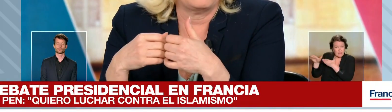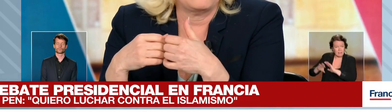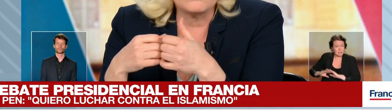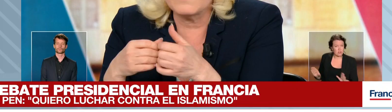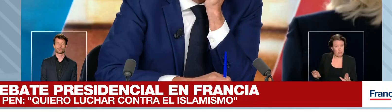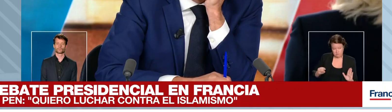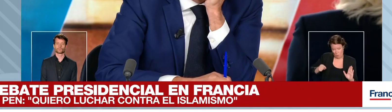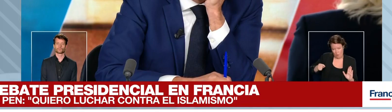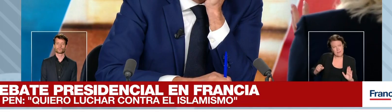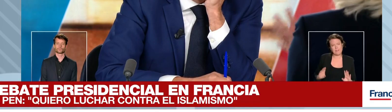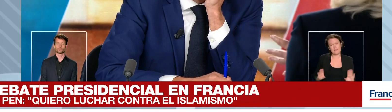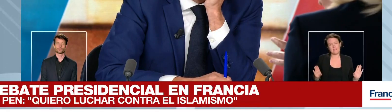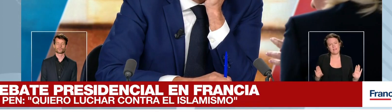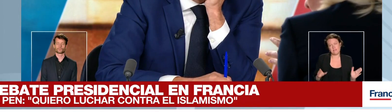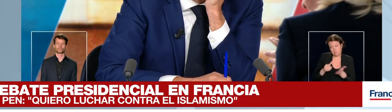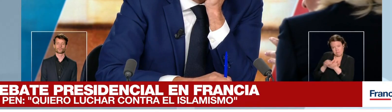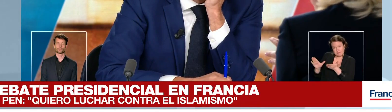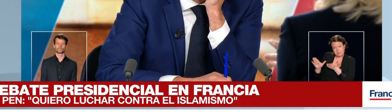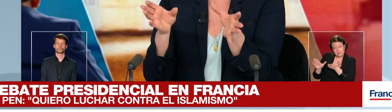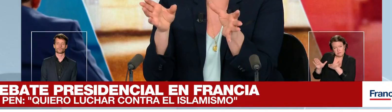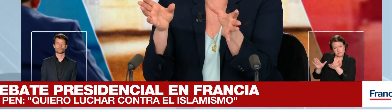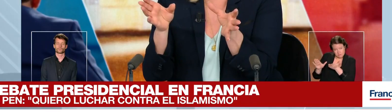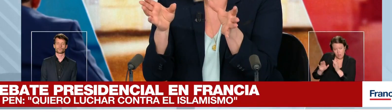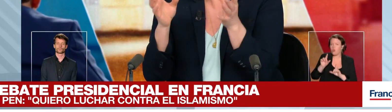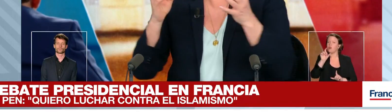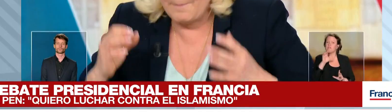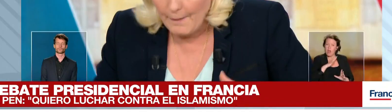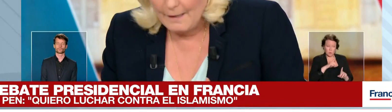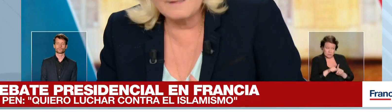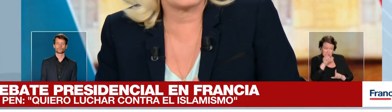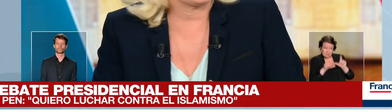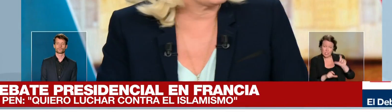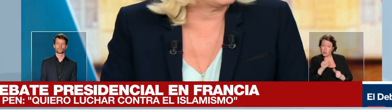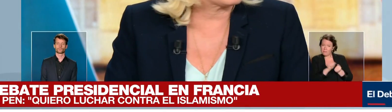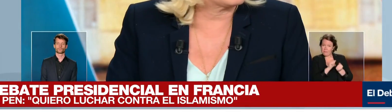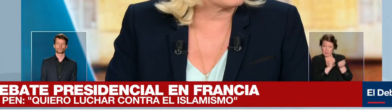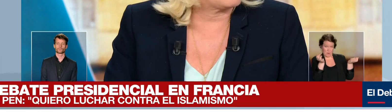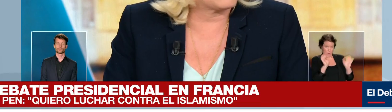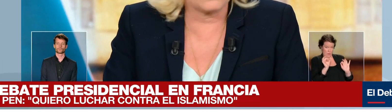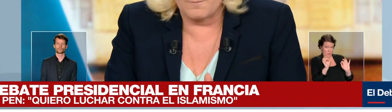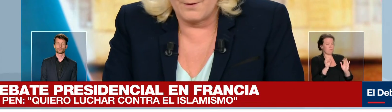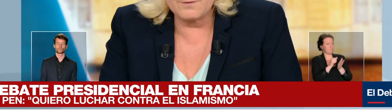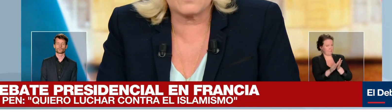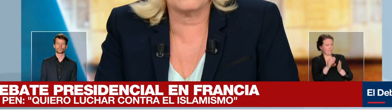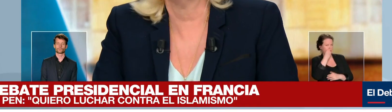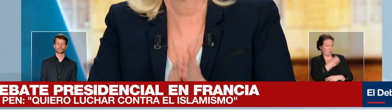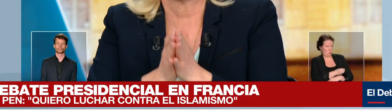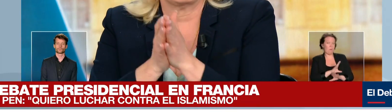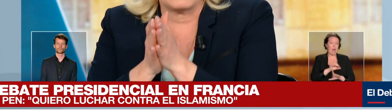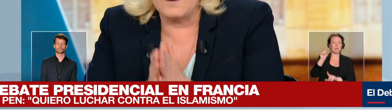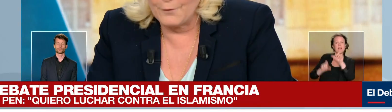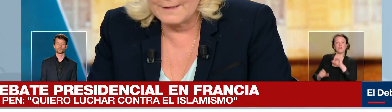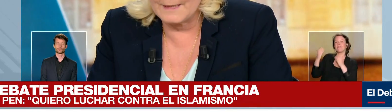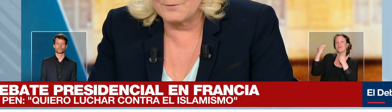ser expulsados. El gobierno ha expulsado a los clandestinos que están en este fichero, en este